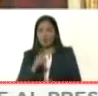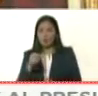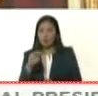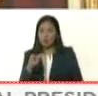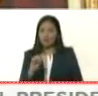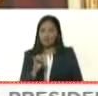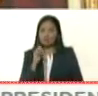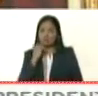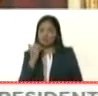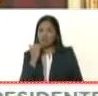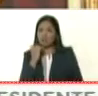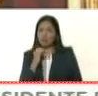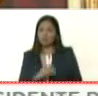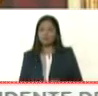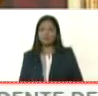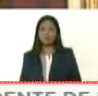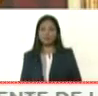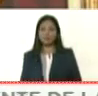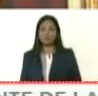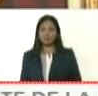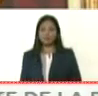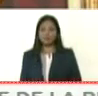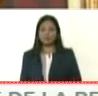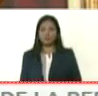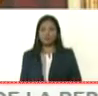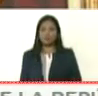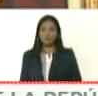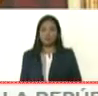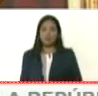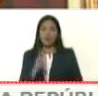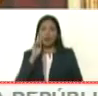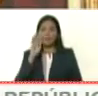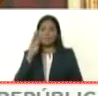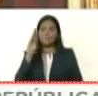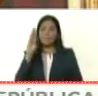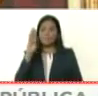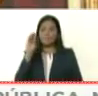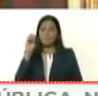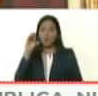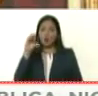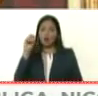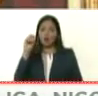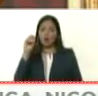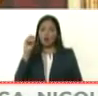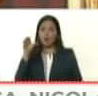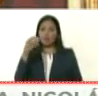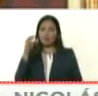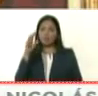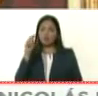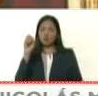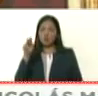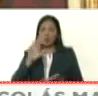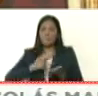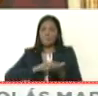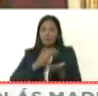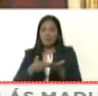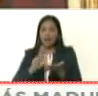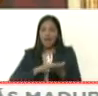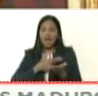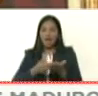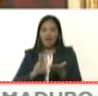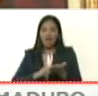tenemos el bocadulcito, mira. Esto es una mermelada de plátano